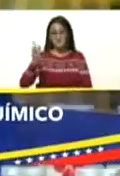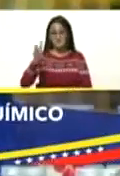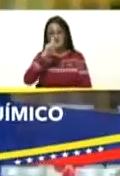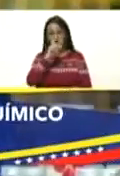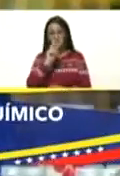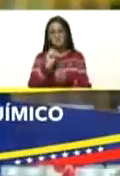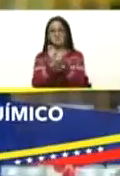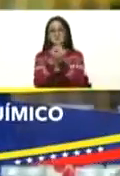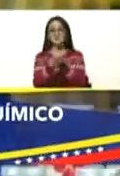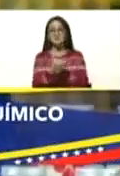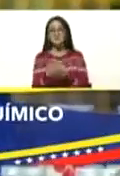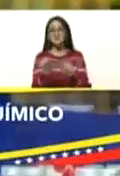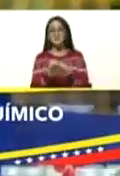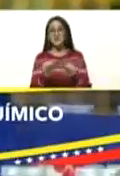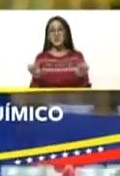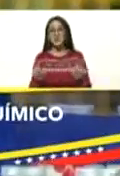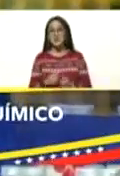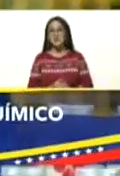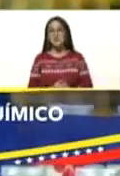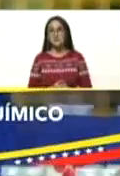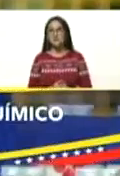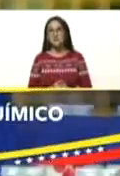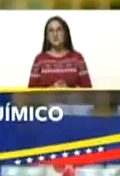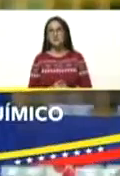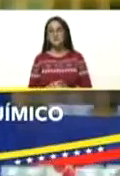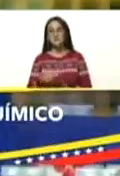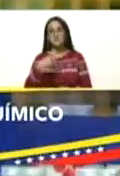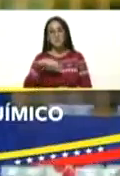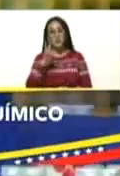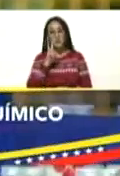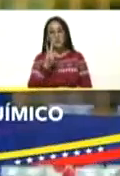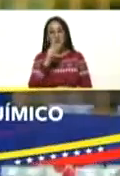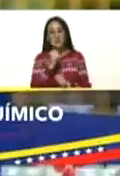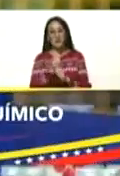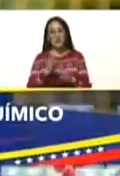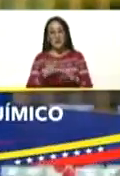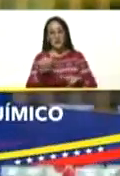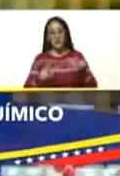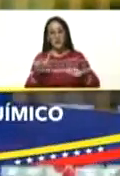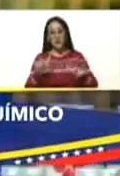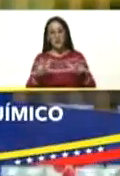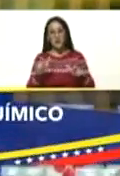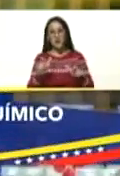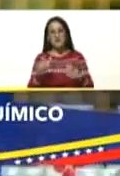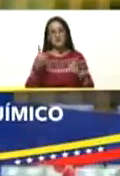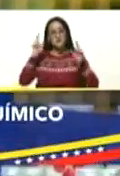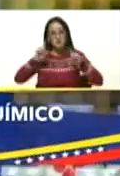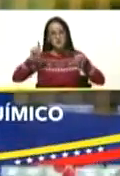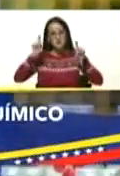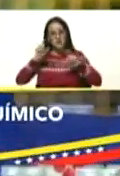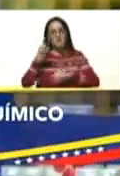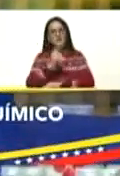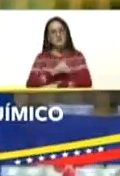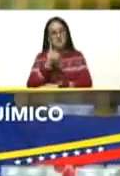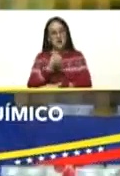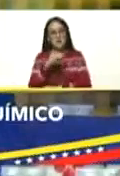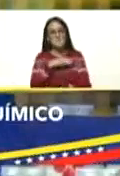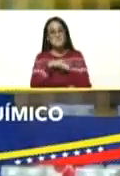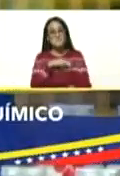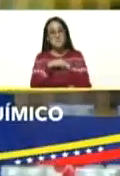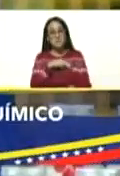se transforman en la educación. Cuando usted ve nuestra clase trabajadora, una clase trabajadora entrenada, disciplinada,